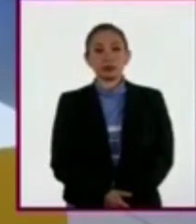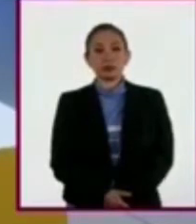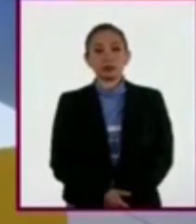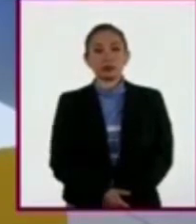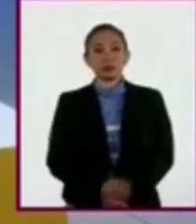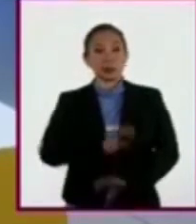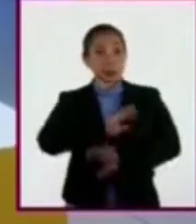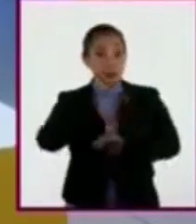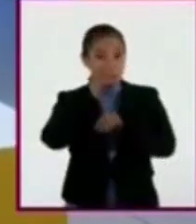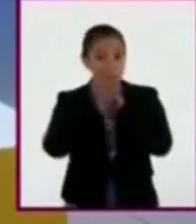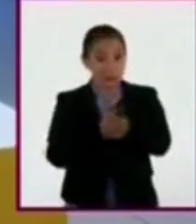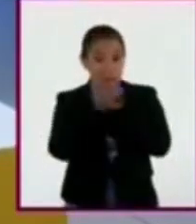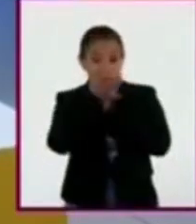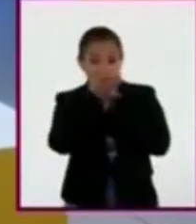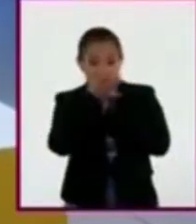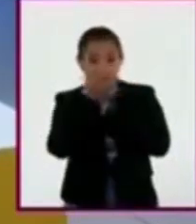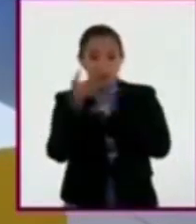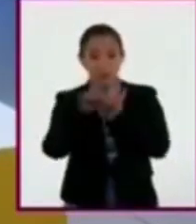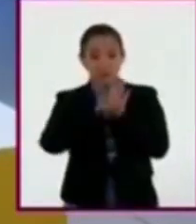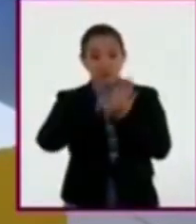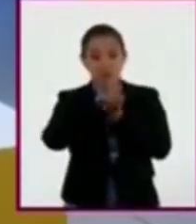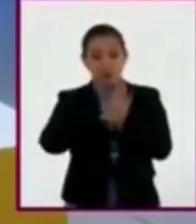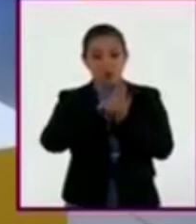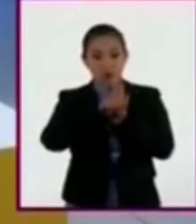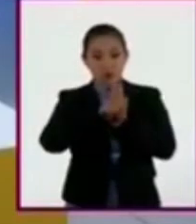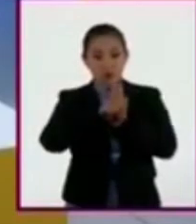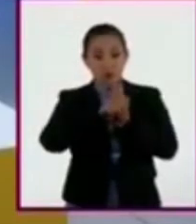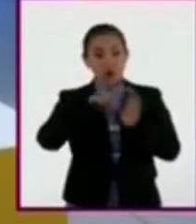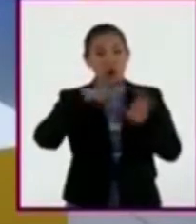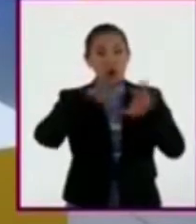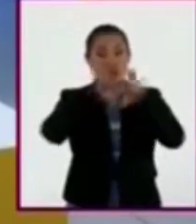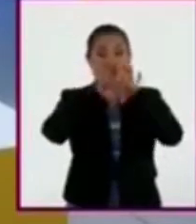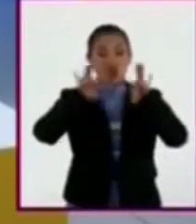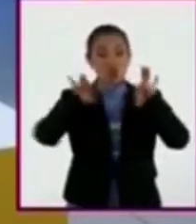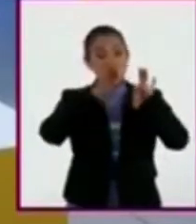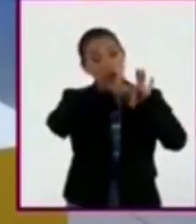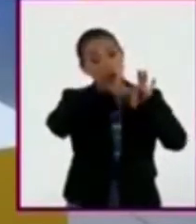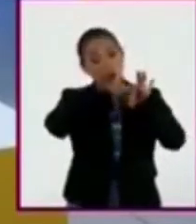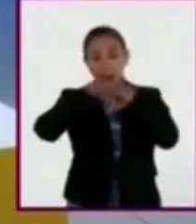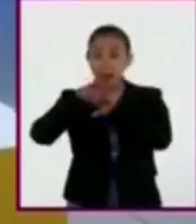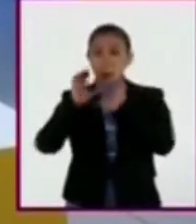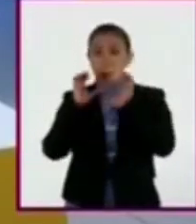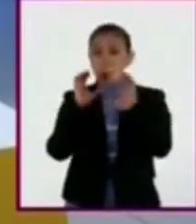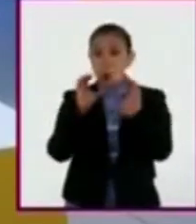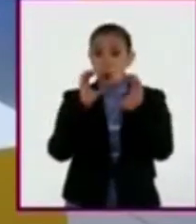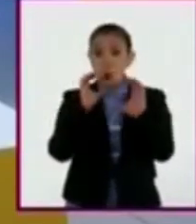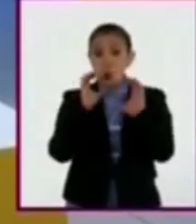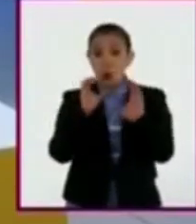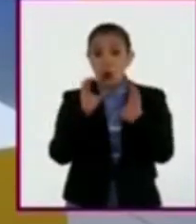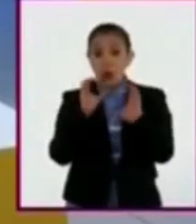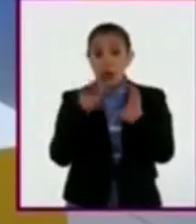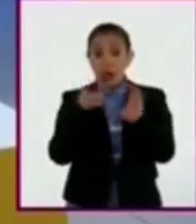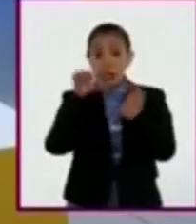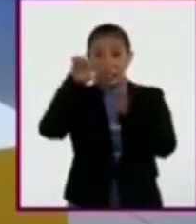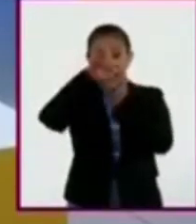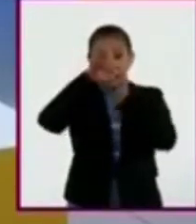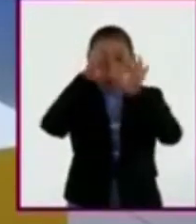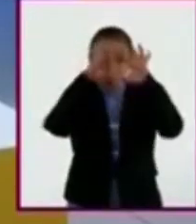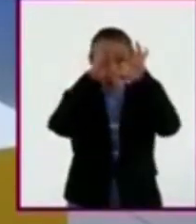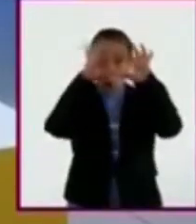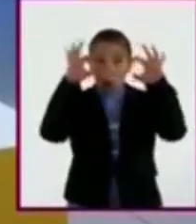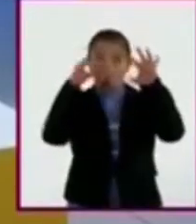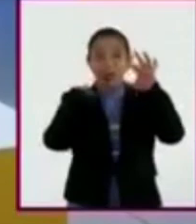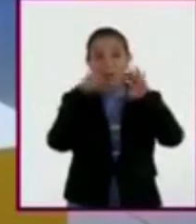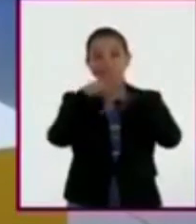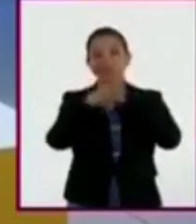Para terminar, con el pegamento fijaremos el tubo a los platos. Debemos tener cuidado de que estén centrados, ya que esto